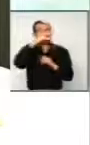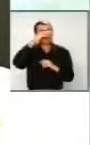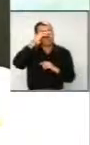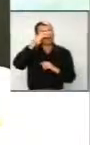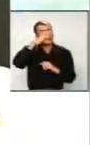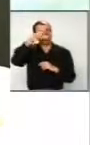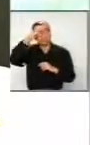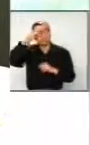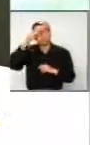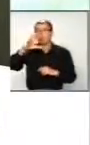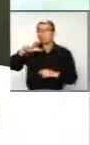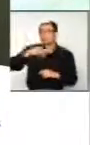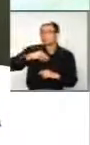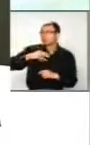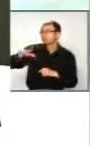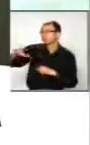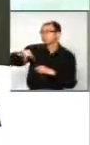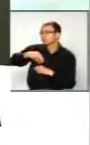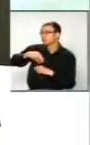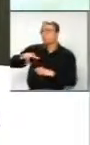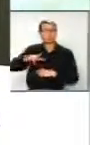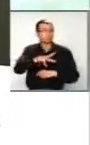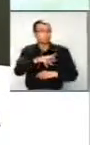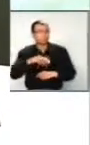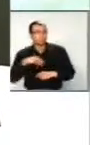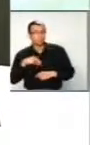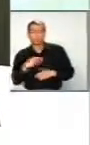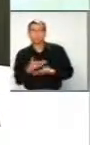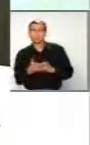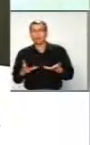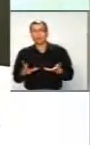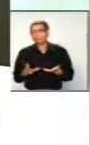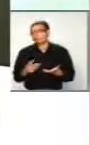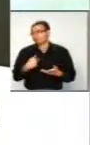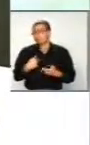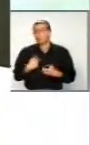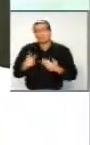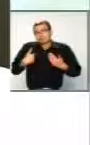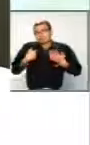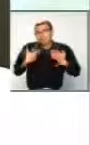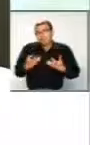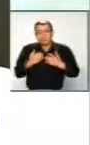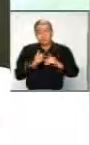está construyendo su identidad es bastante alto, porque pone unos estándares que la